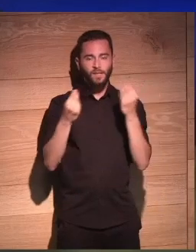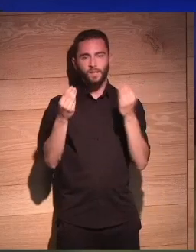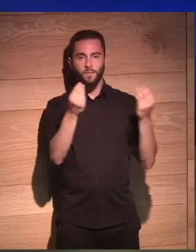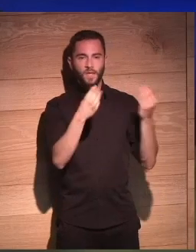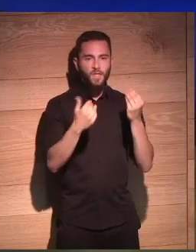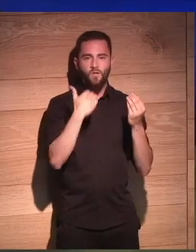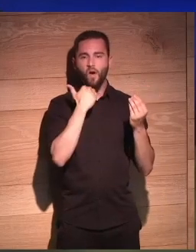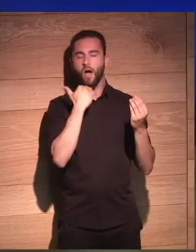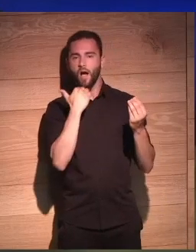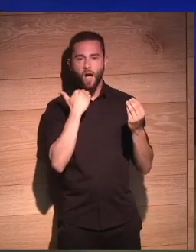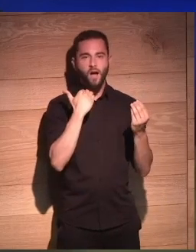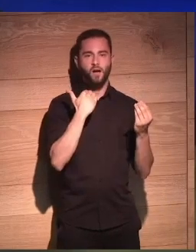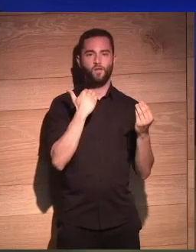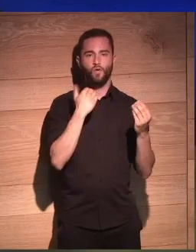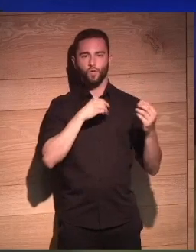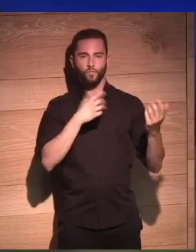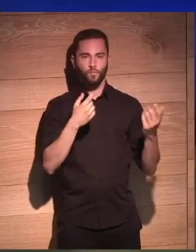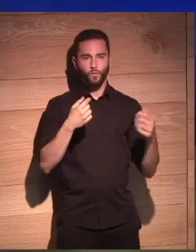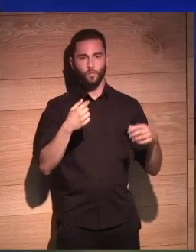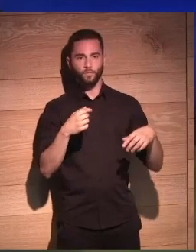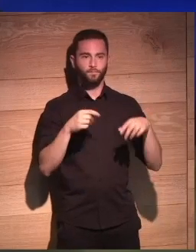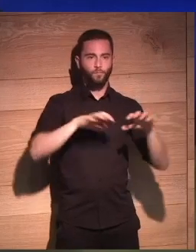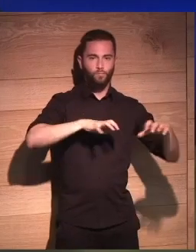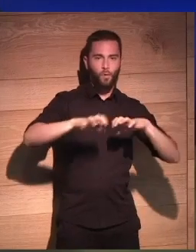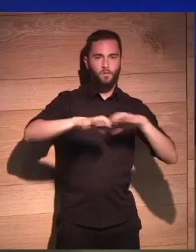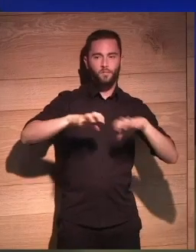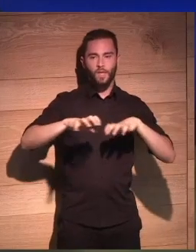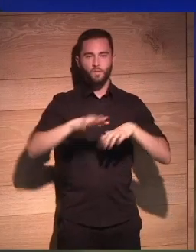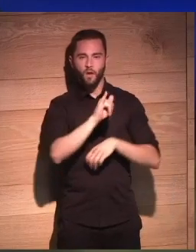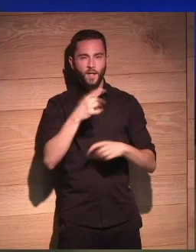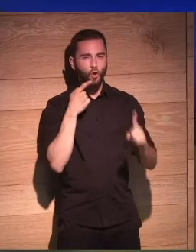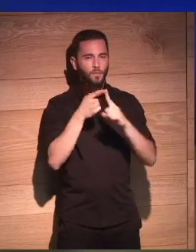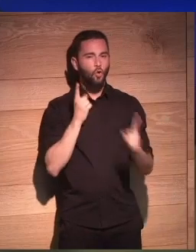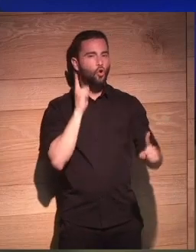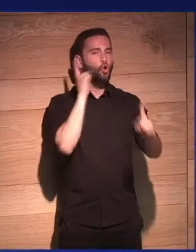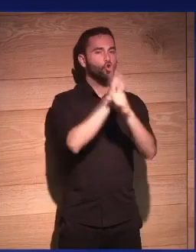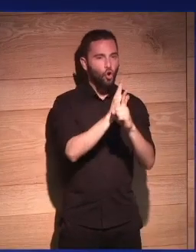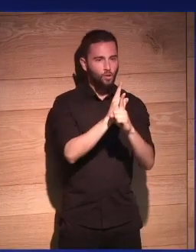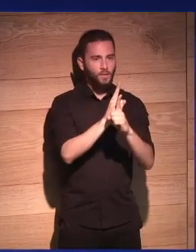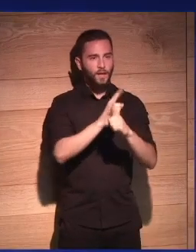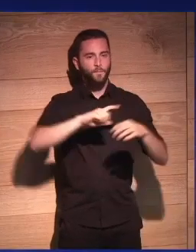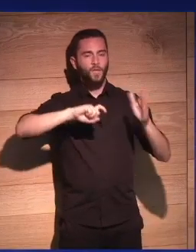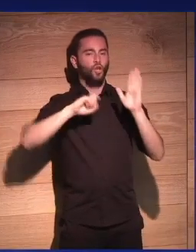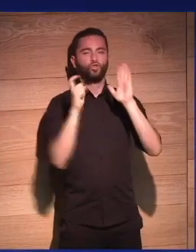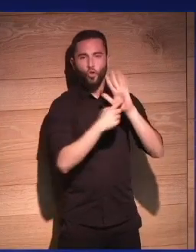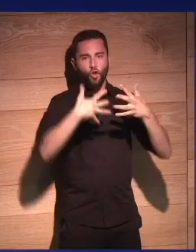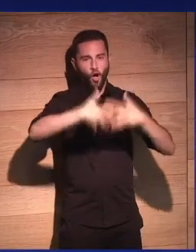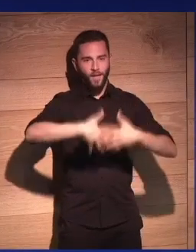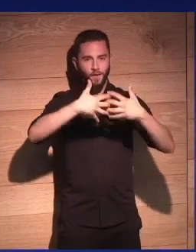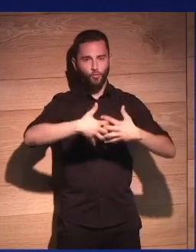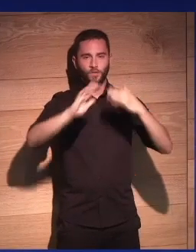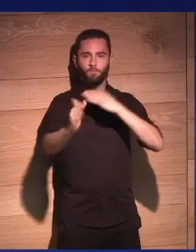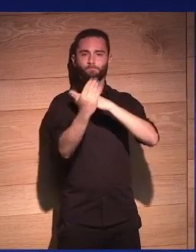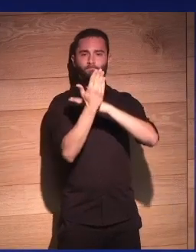que hay como una especie de movimiento contra contra todo lo que la industria nos pone